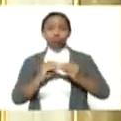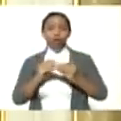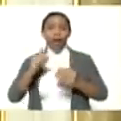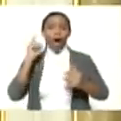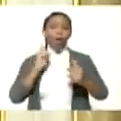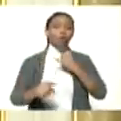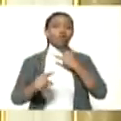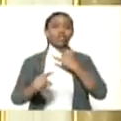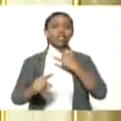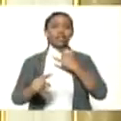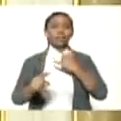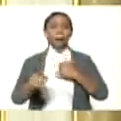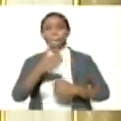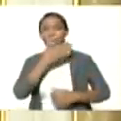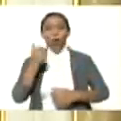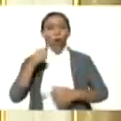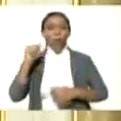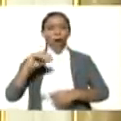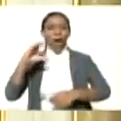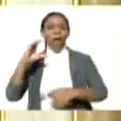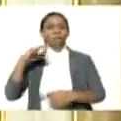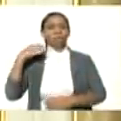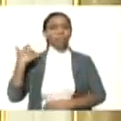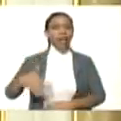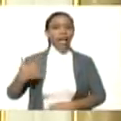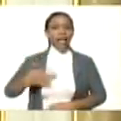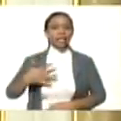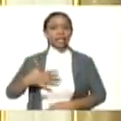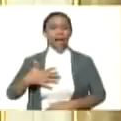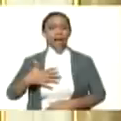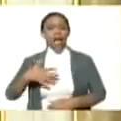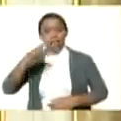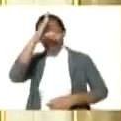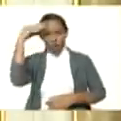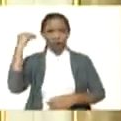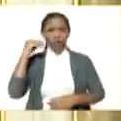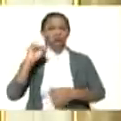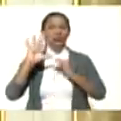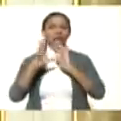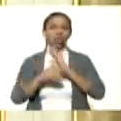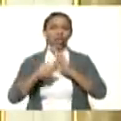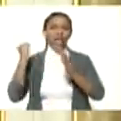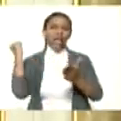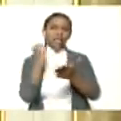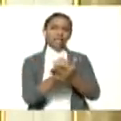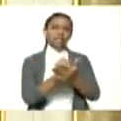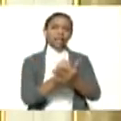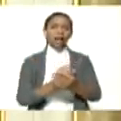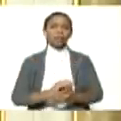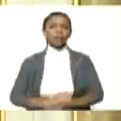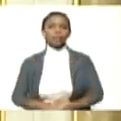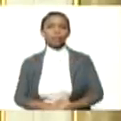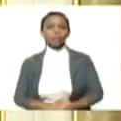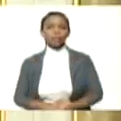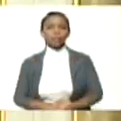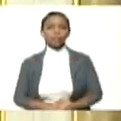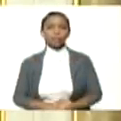del desierto por la derecha trumpista, criminal, ladrona y asesina.